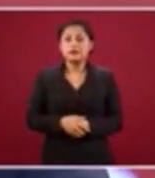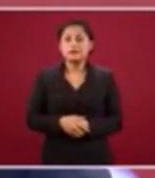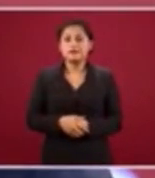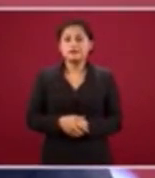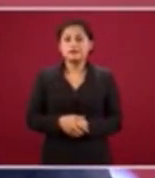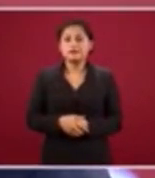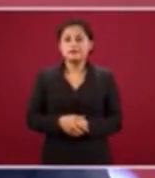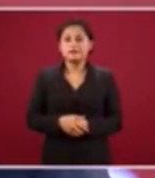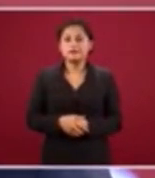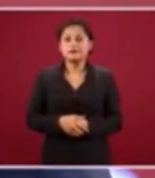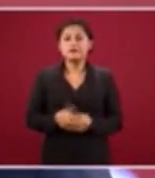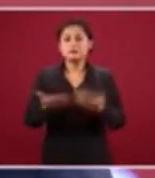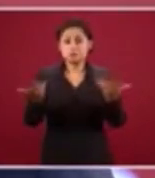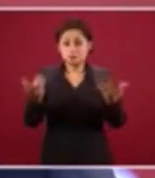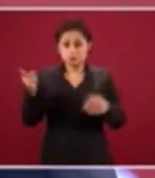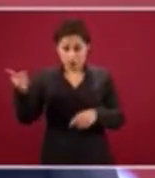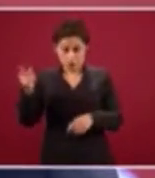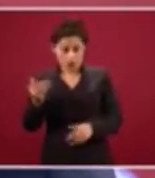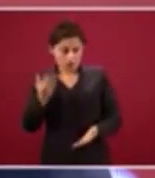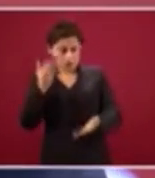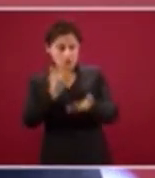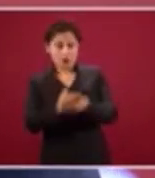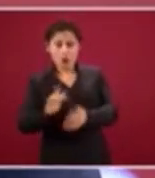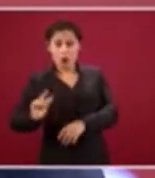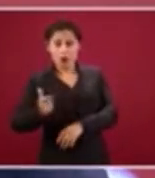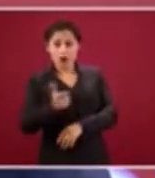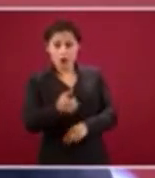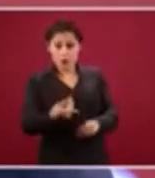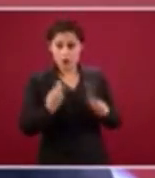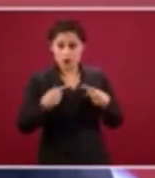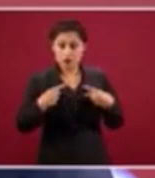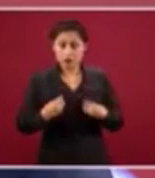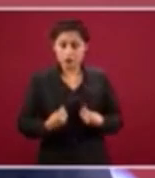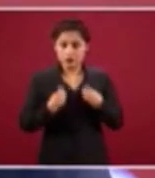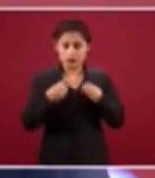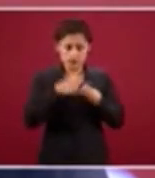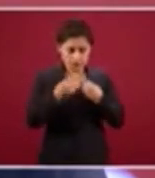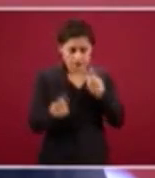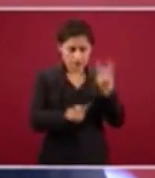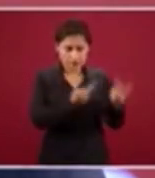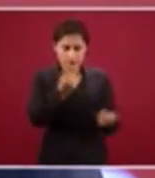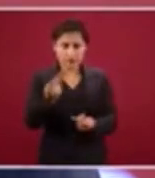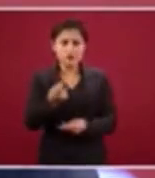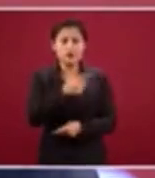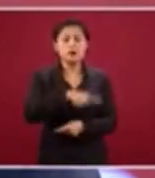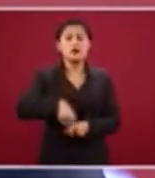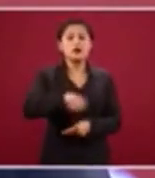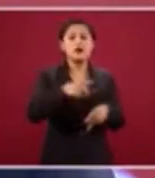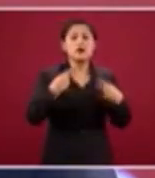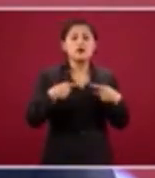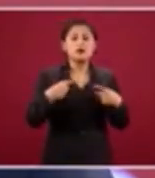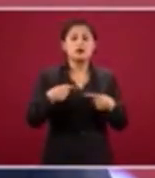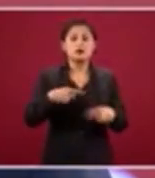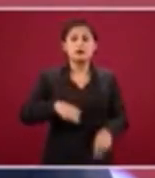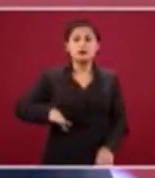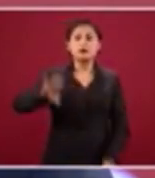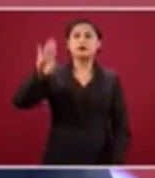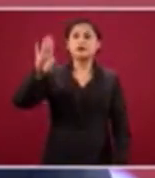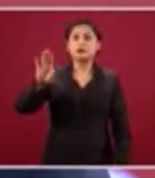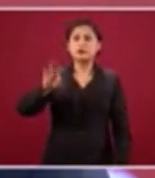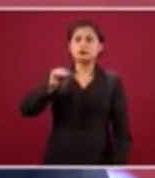preguntar a la gente de Guanajuato. No protestan porque tienen mucho miedo.